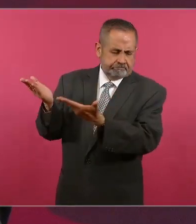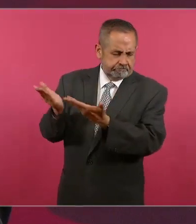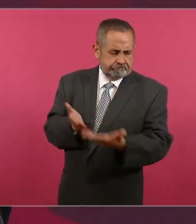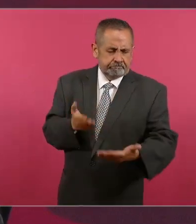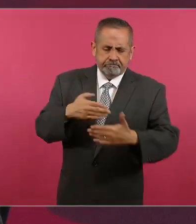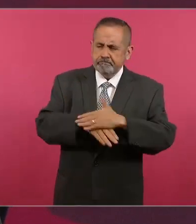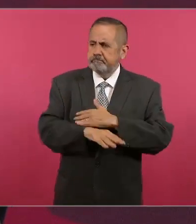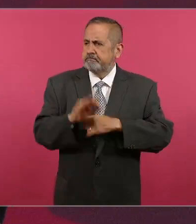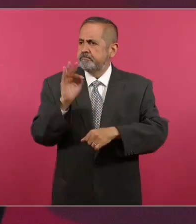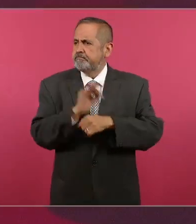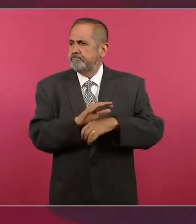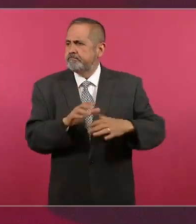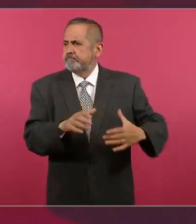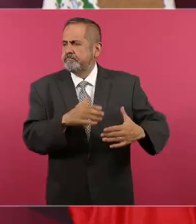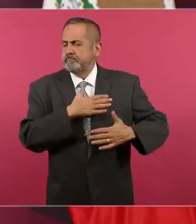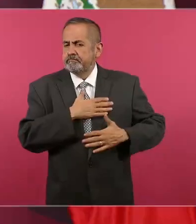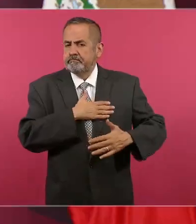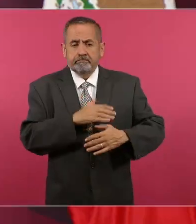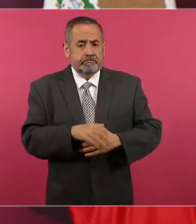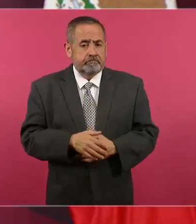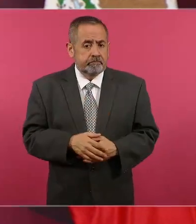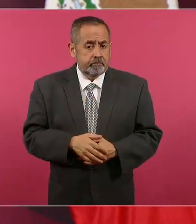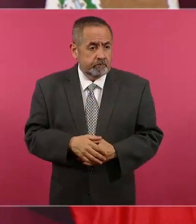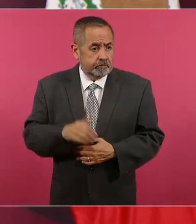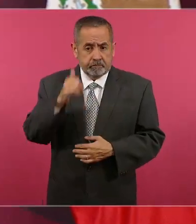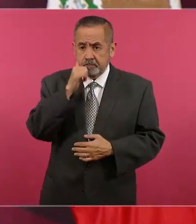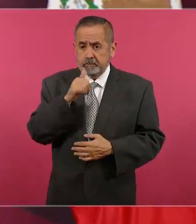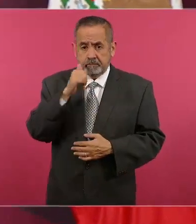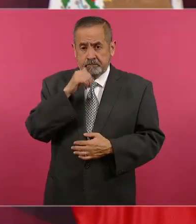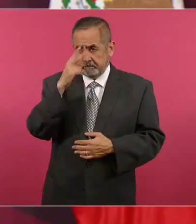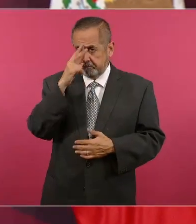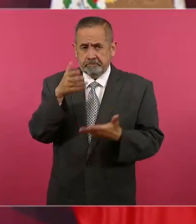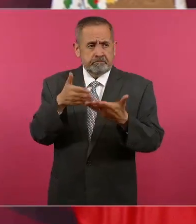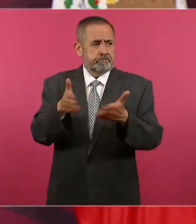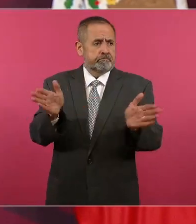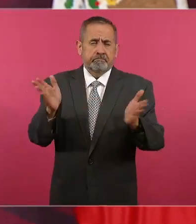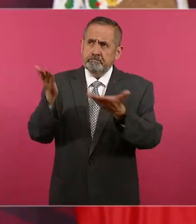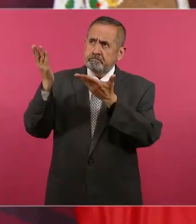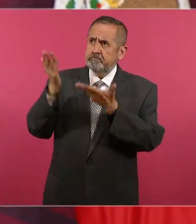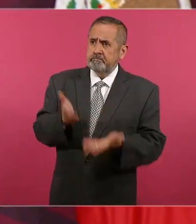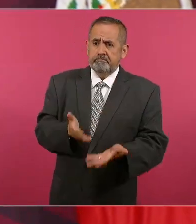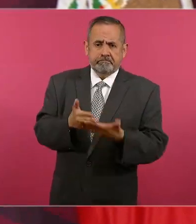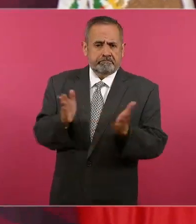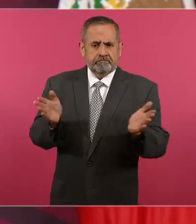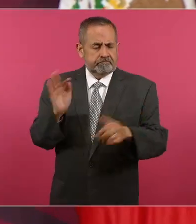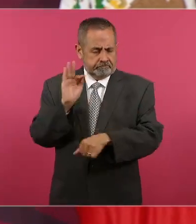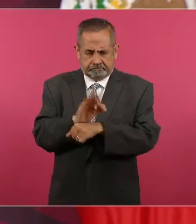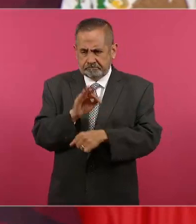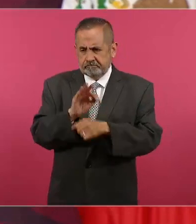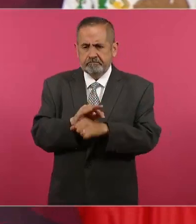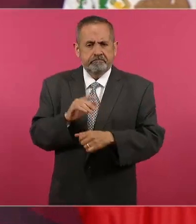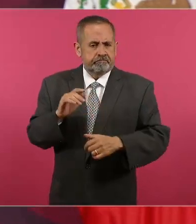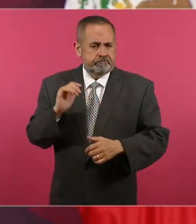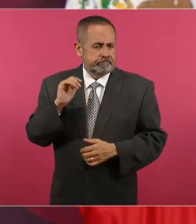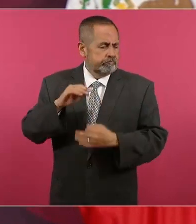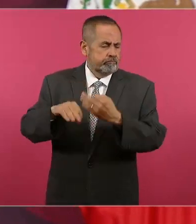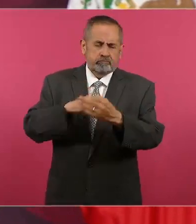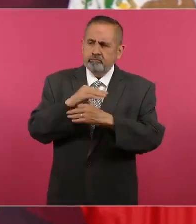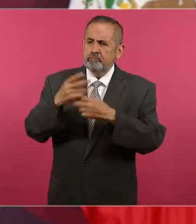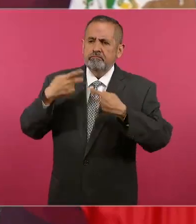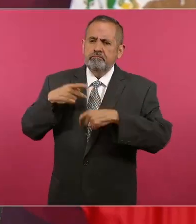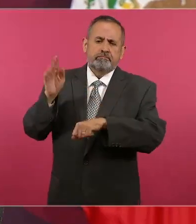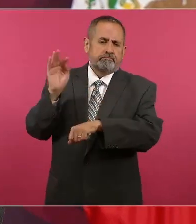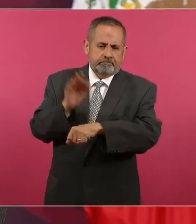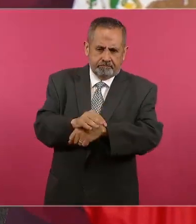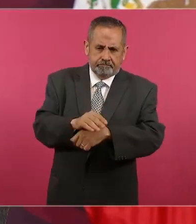país, como están abiertas las puertas de México a todos los